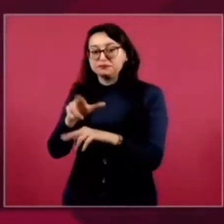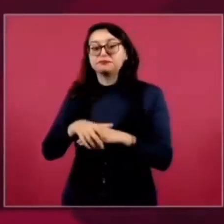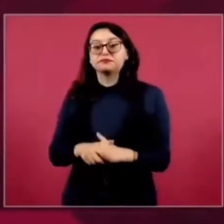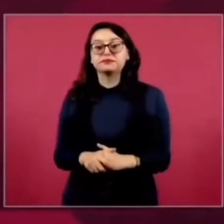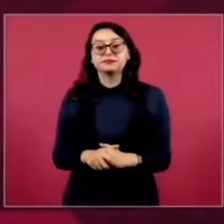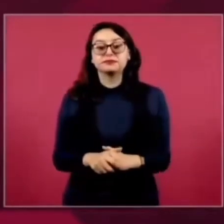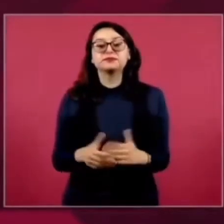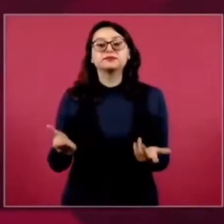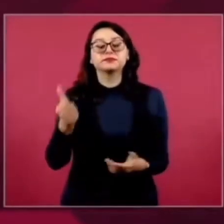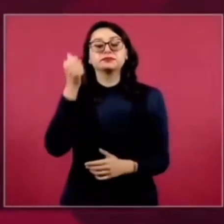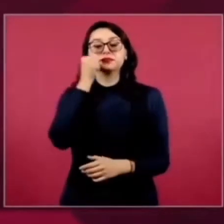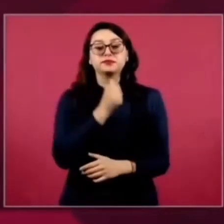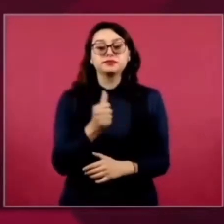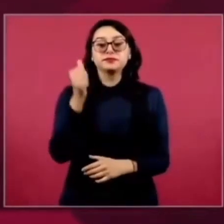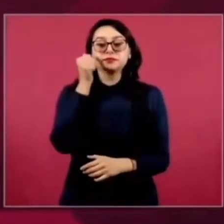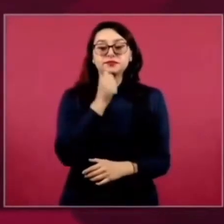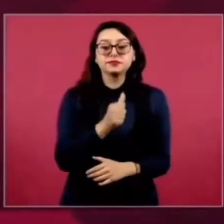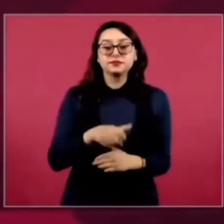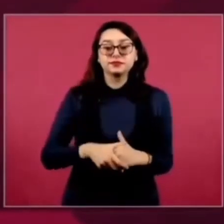Siempre.